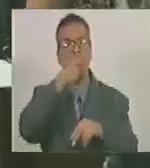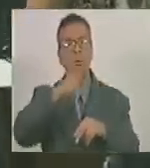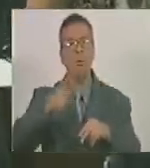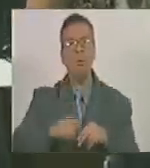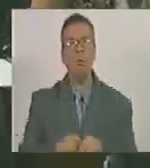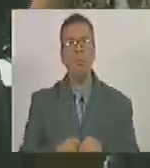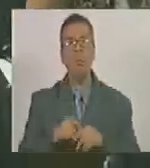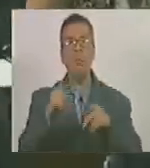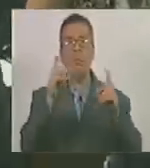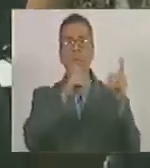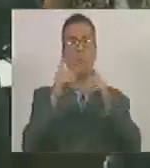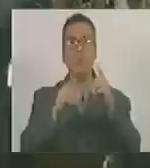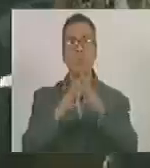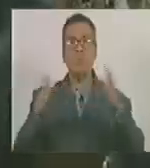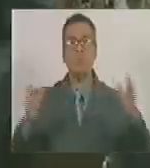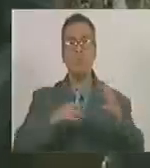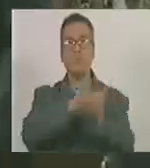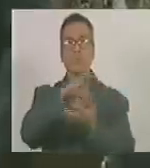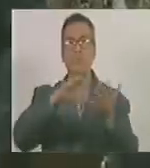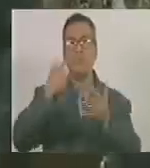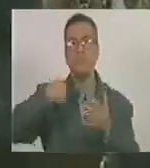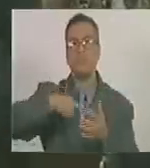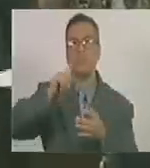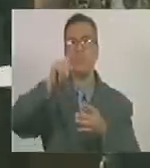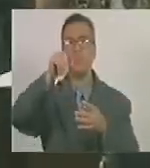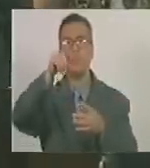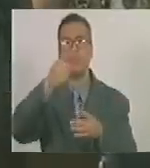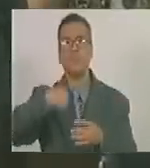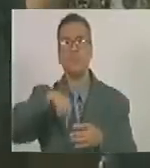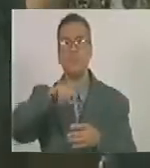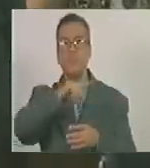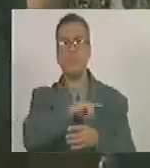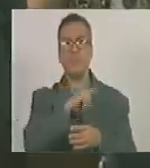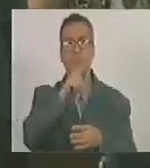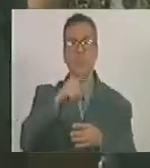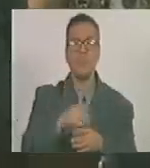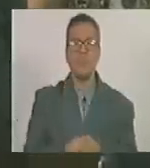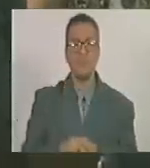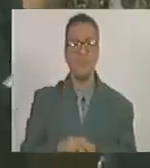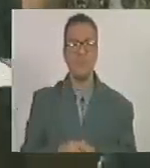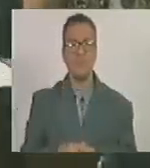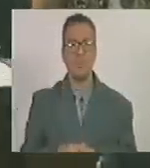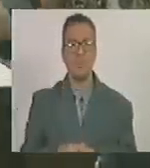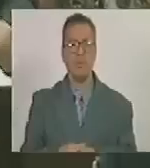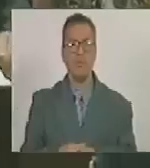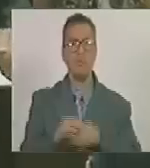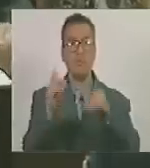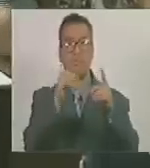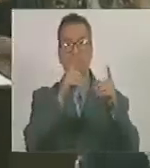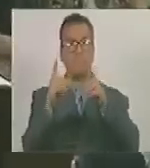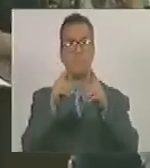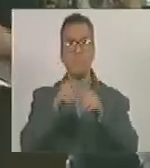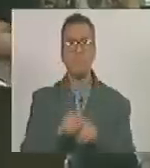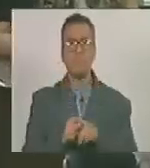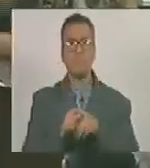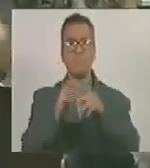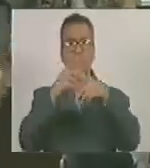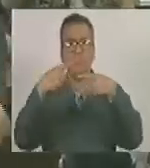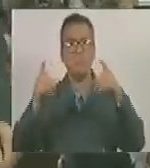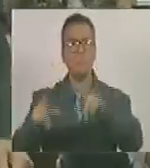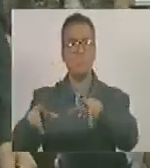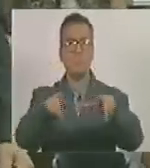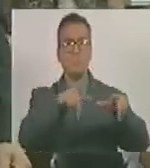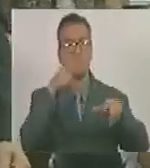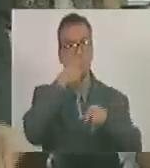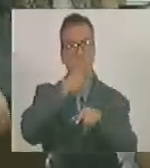para discutir los grandes problemas que tiene la humanidad en este momento. Se está discutiendo el tema de la soberanía de